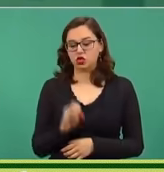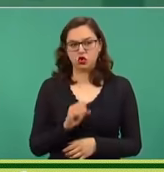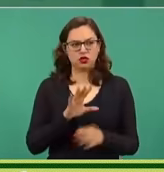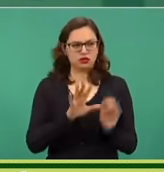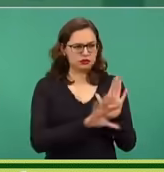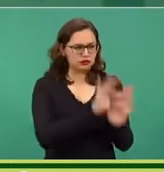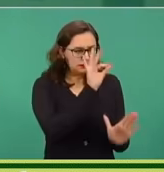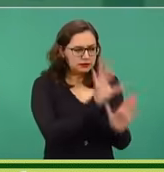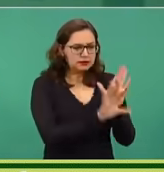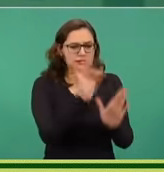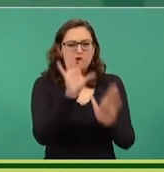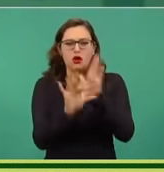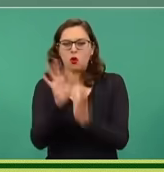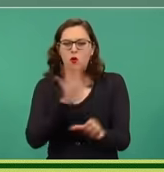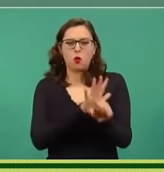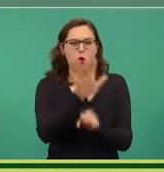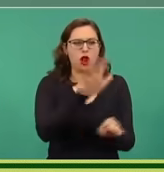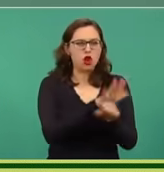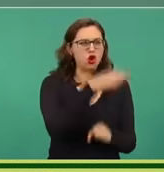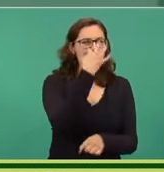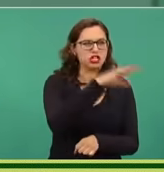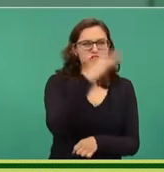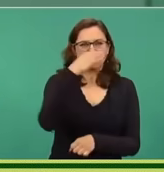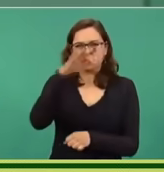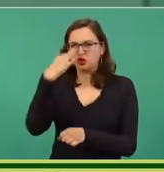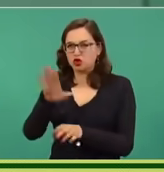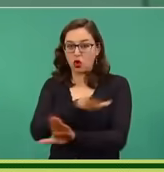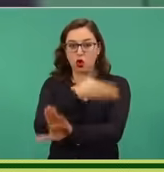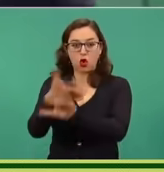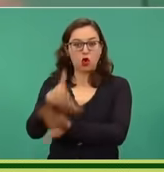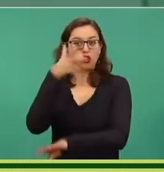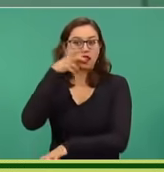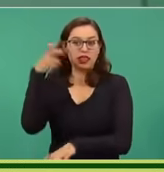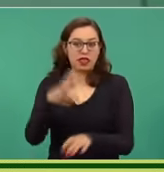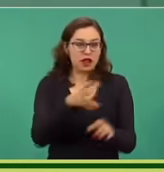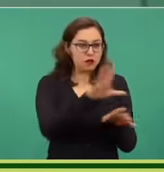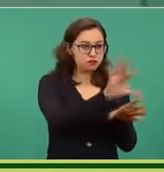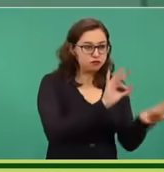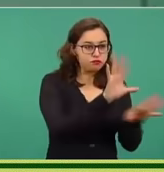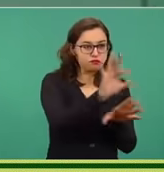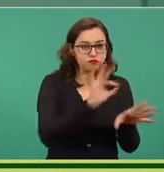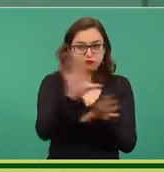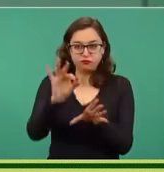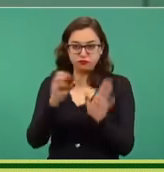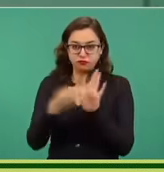al final dice que otro escritor